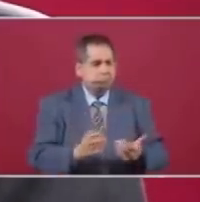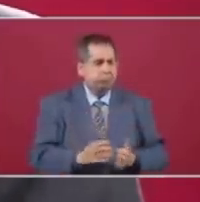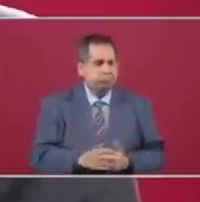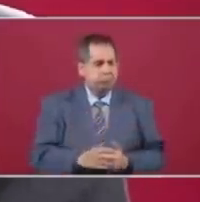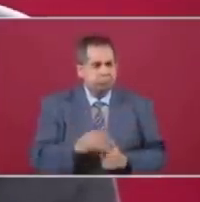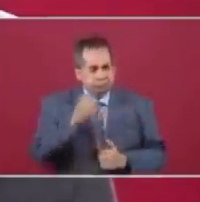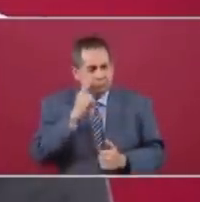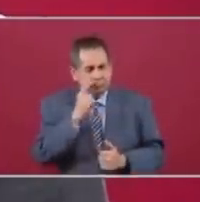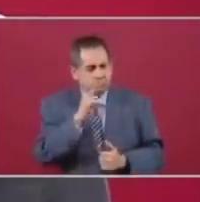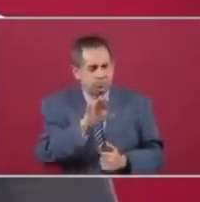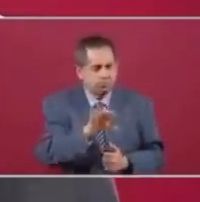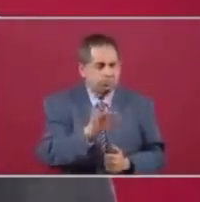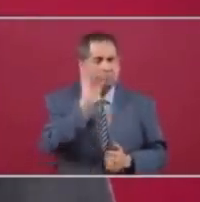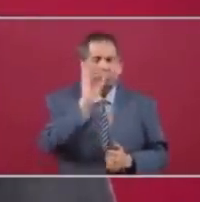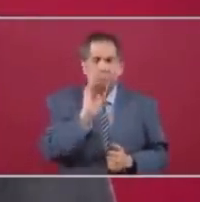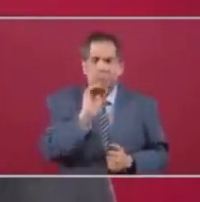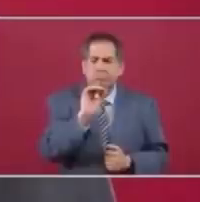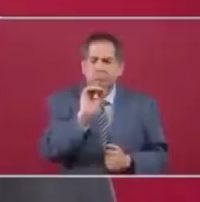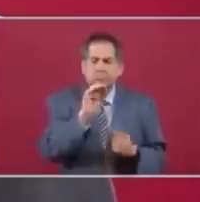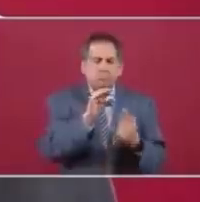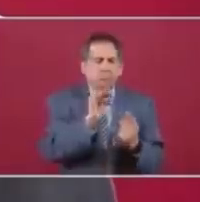y a buscar una salida